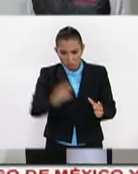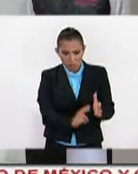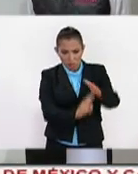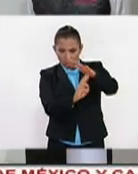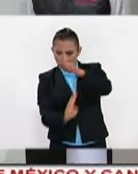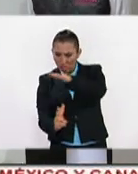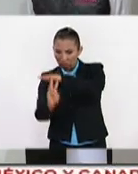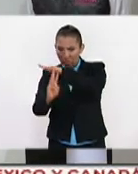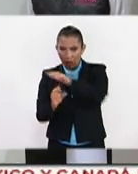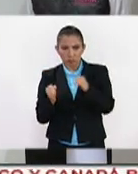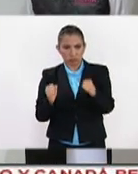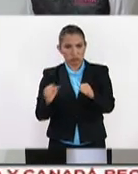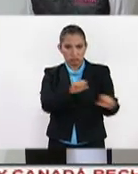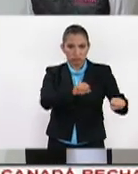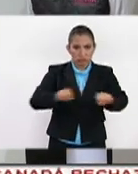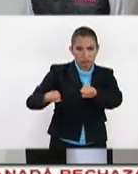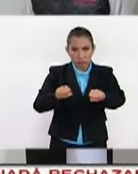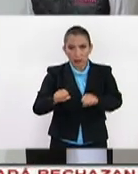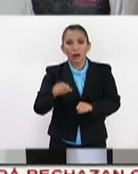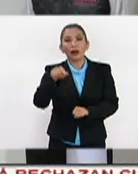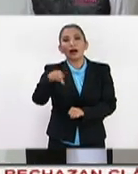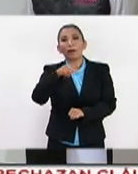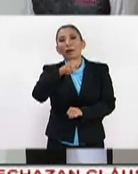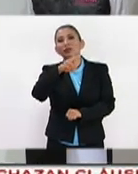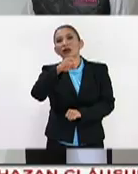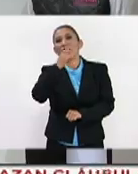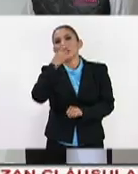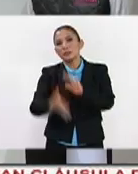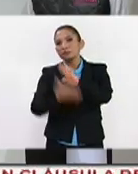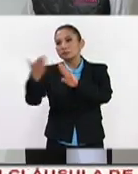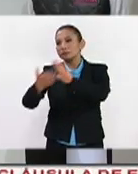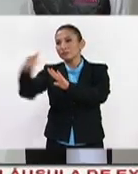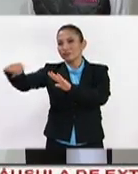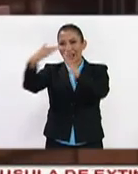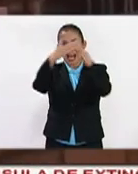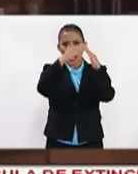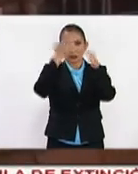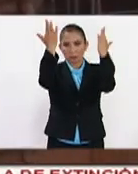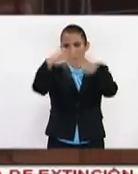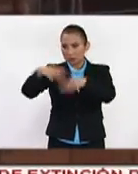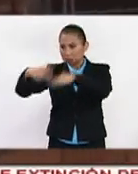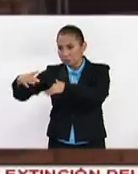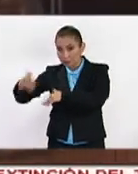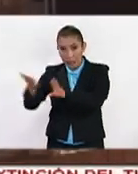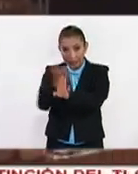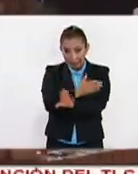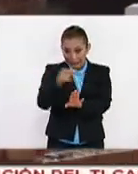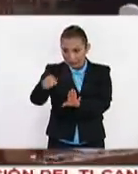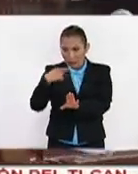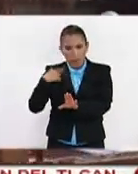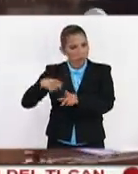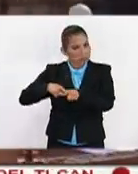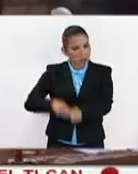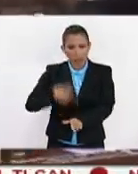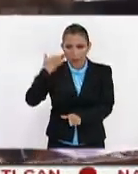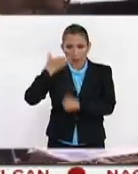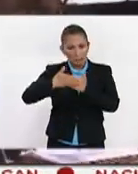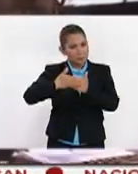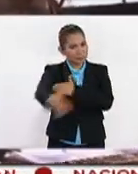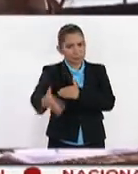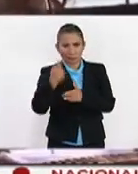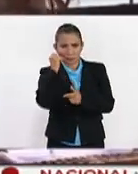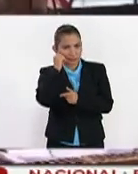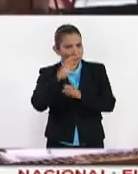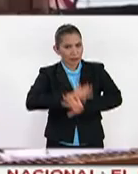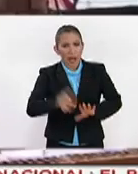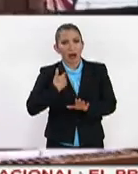varilla resistente a los sismos. Mancera dijo que la reconstrucción de los inmuebles colapsados va a continuar sin importar el tiempo que se